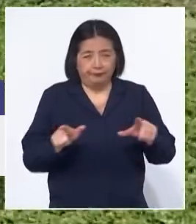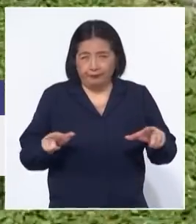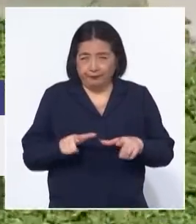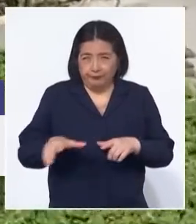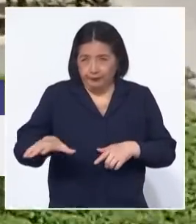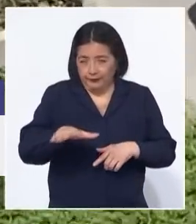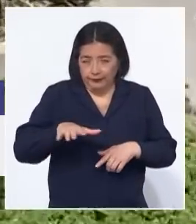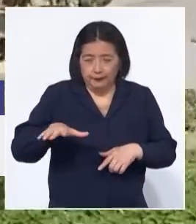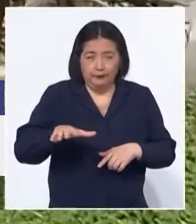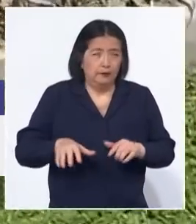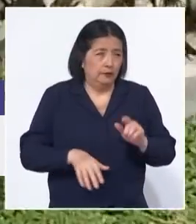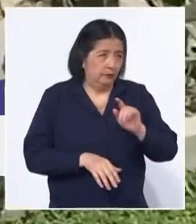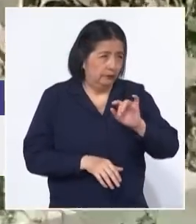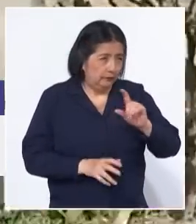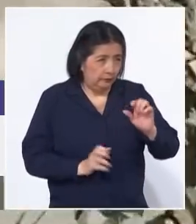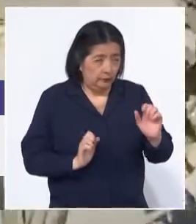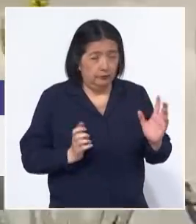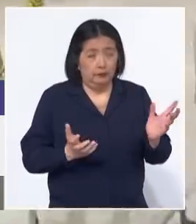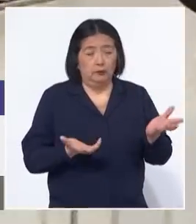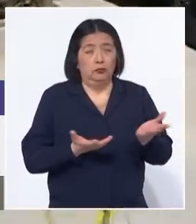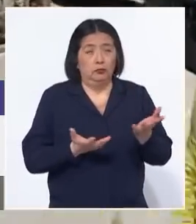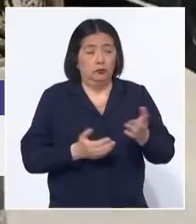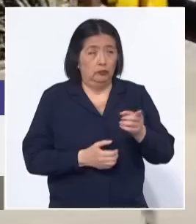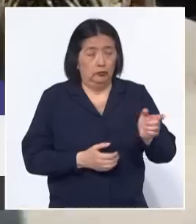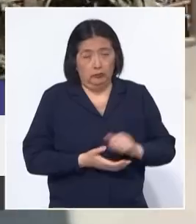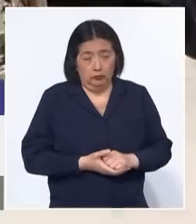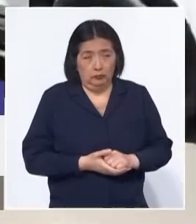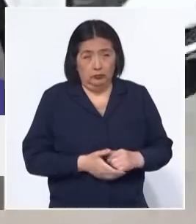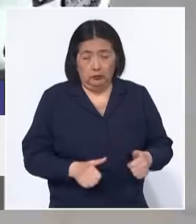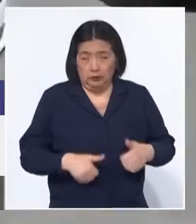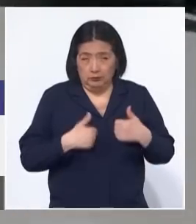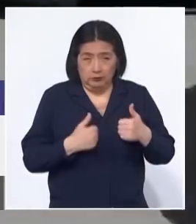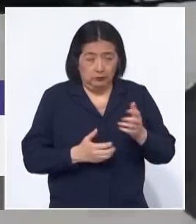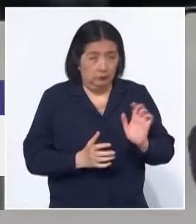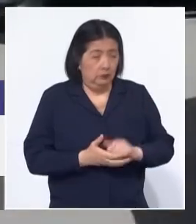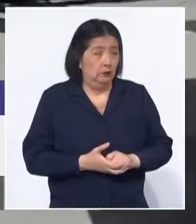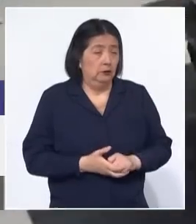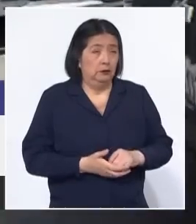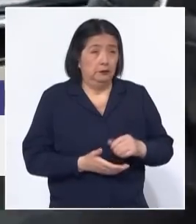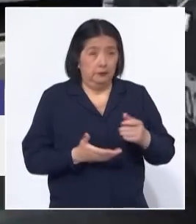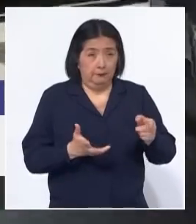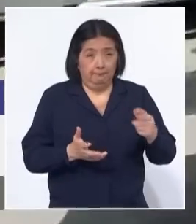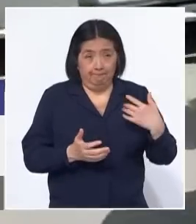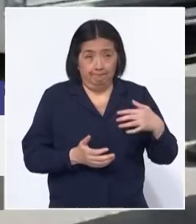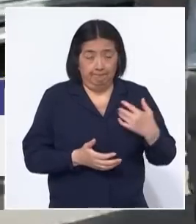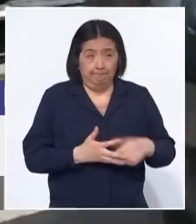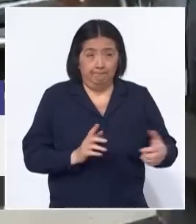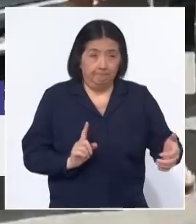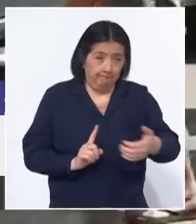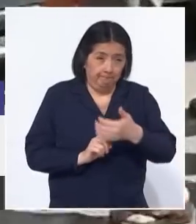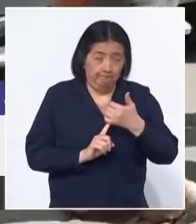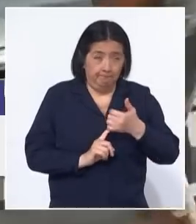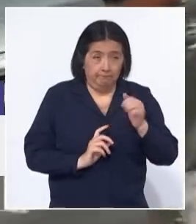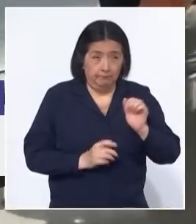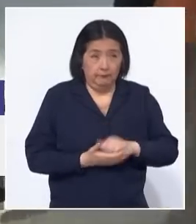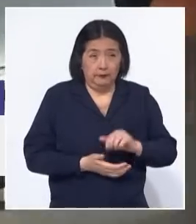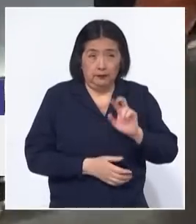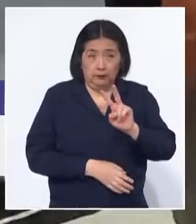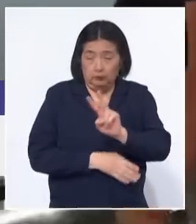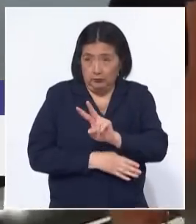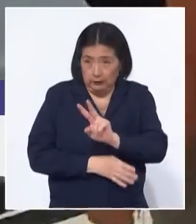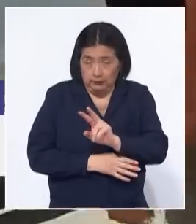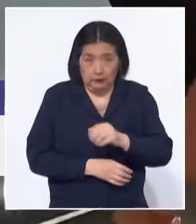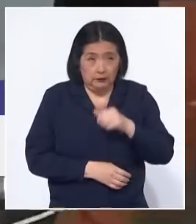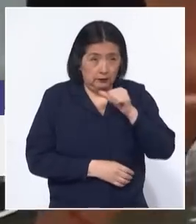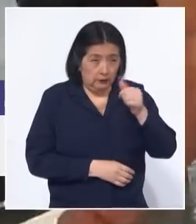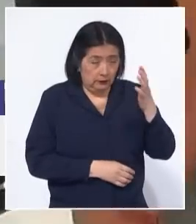Tungasunga, que es justamente la urbanización donde ella vive normalmente, y es allí donde ha sido este secuestro a las 2 de la tarde del